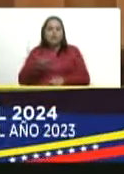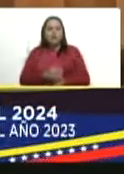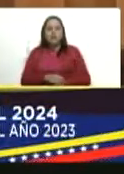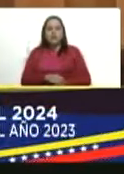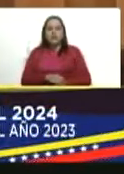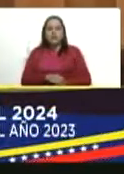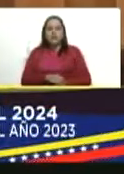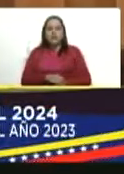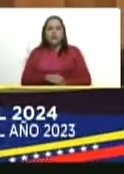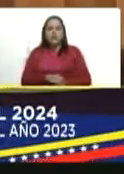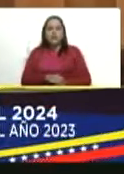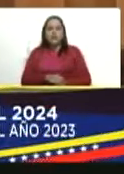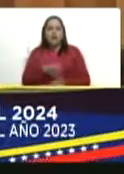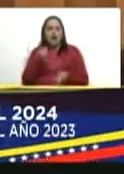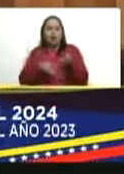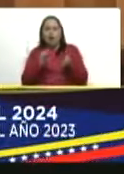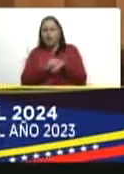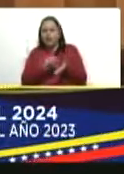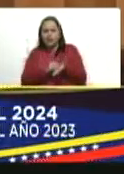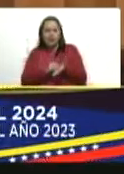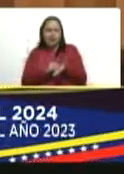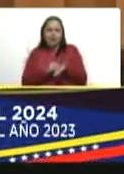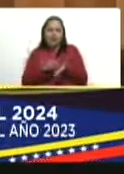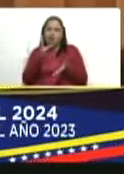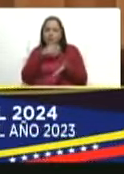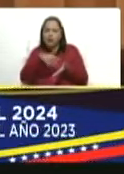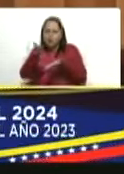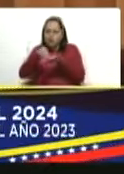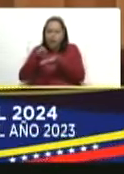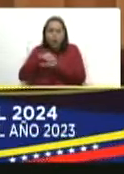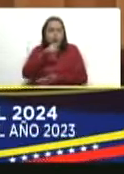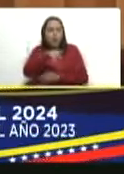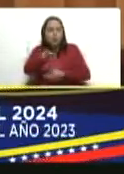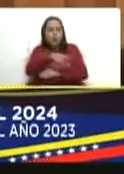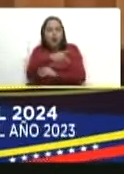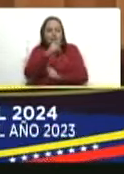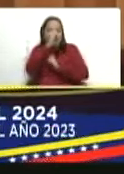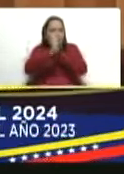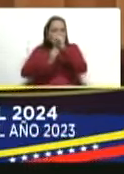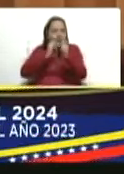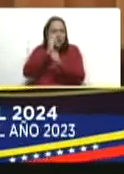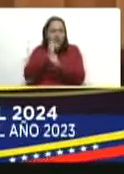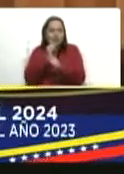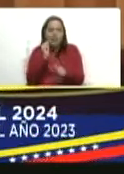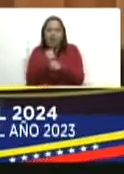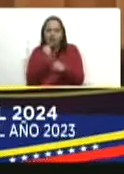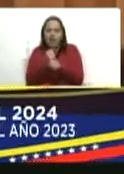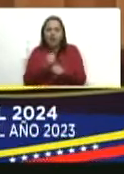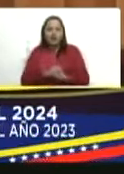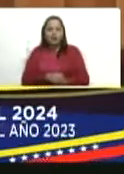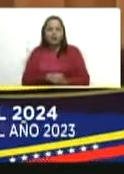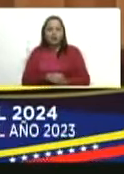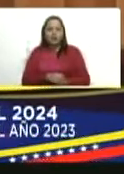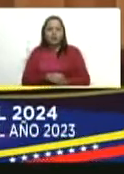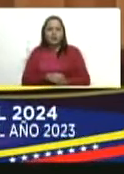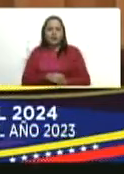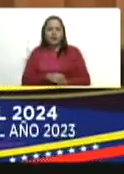a veces poco recogido, Alfred Nazaret, tú que eres poeta, cineasta, productor,